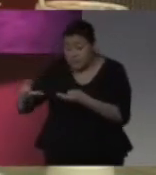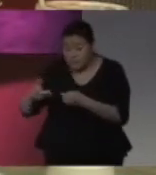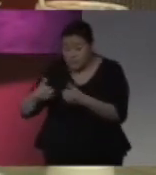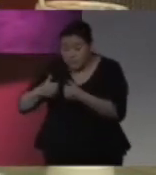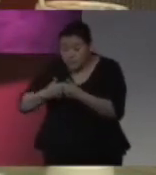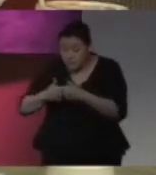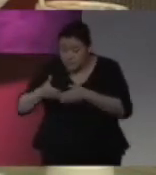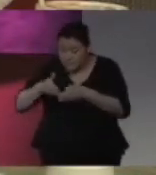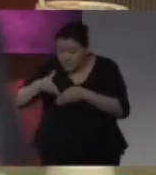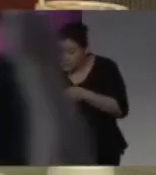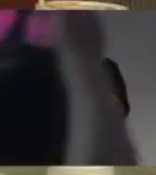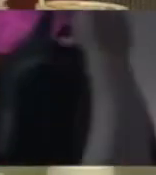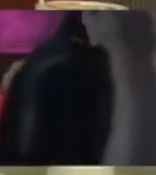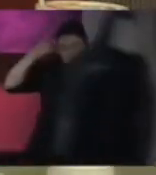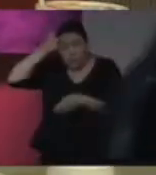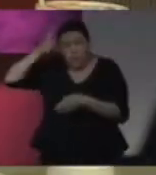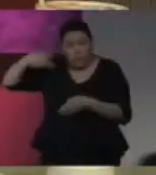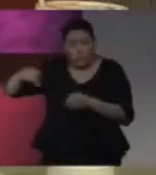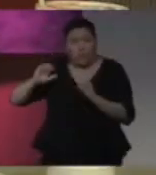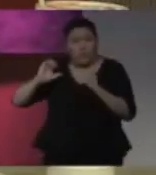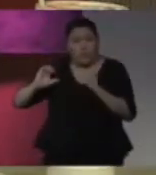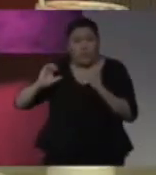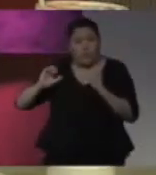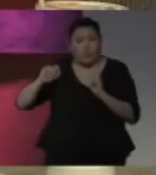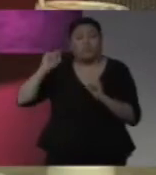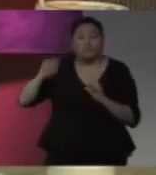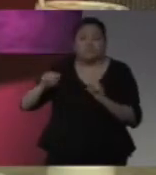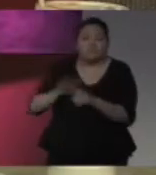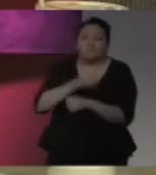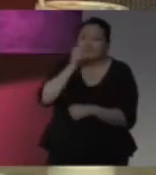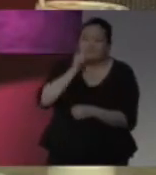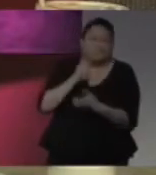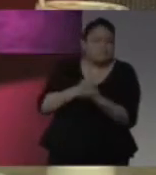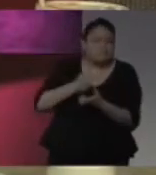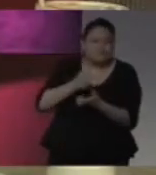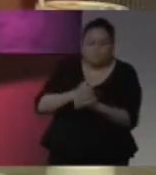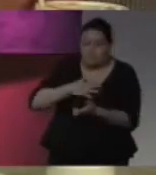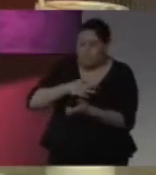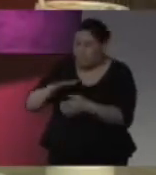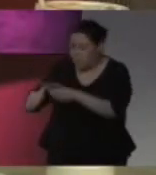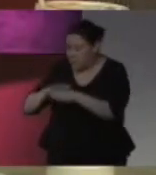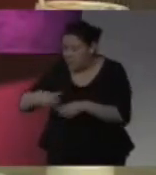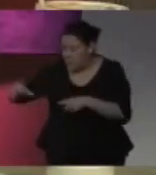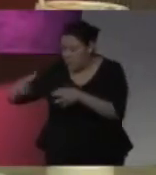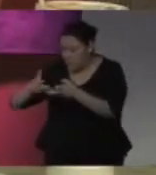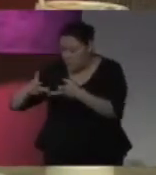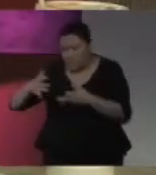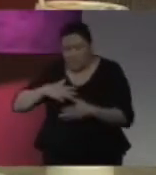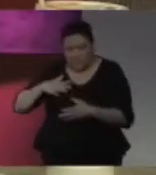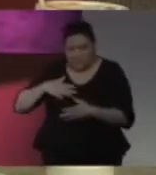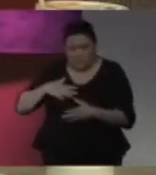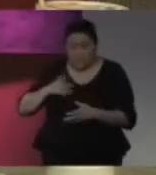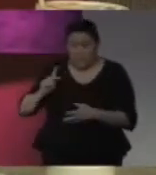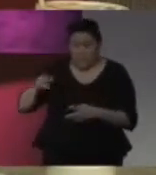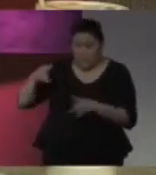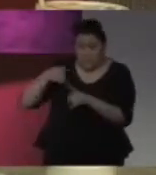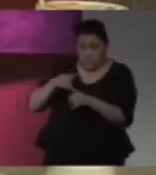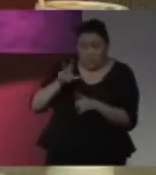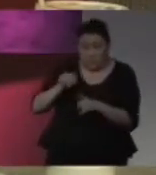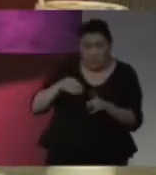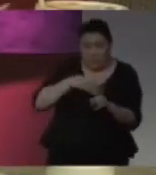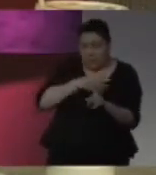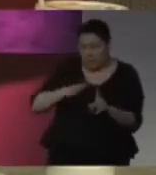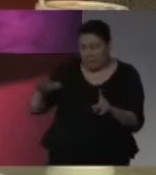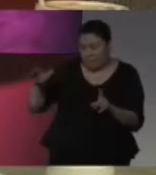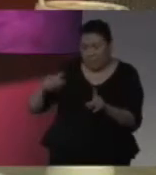su tierra, porque es claramente la lucha por la tierra comunal. Bueno, pero yo no quería hablar porque si no voy a divagar